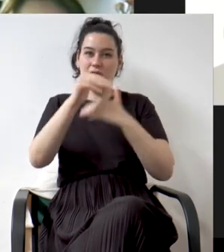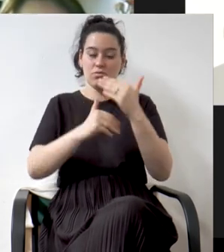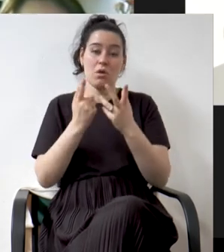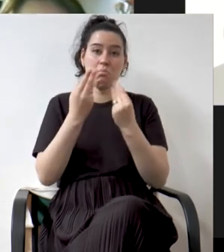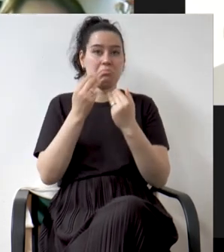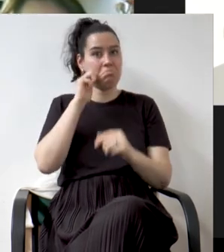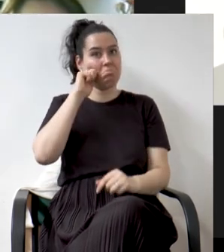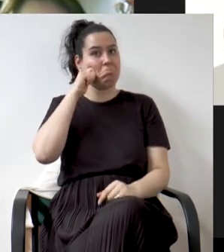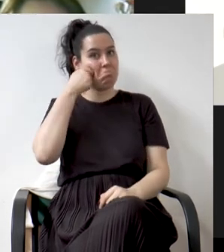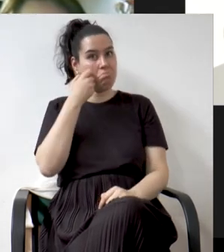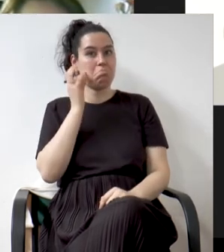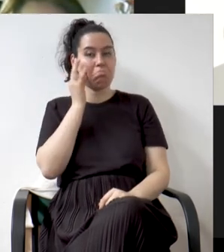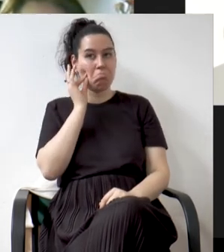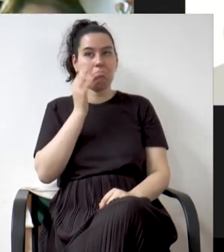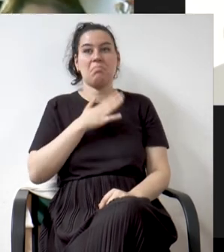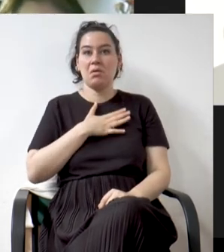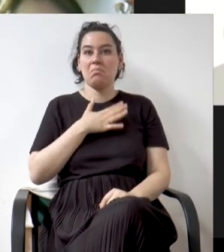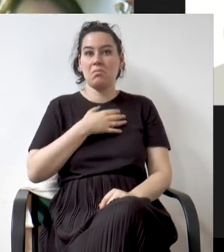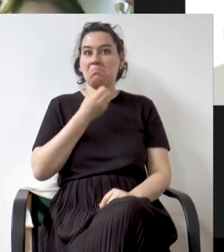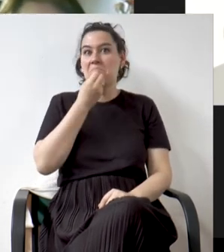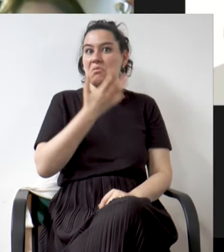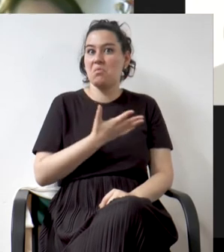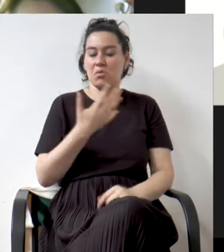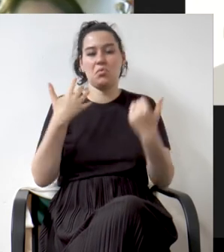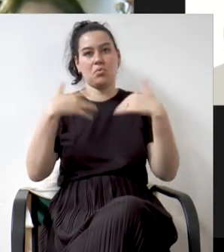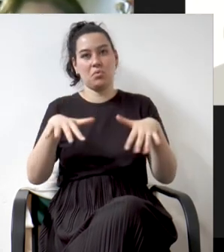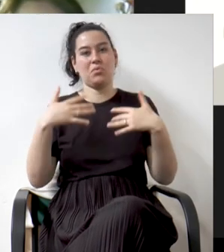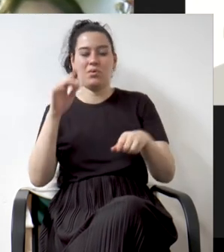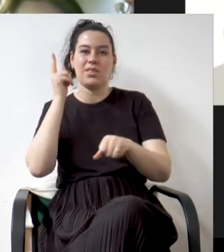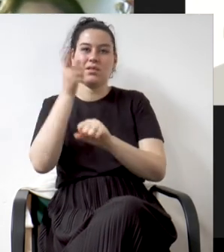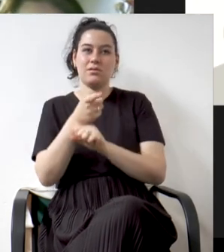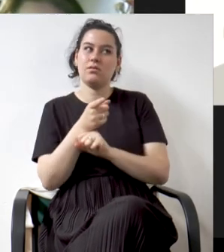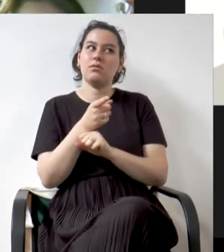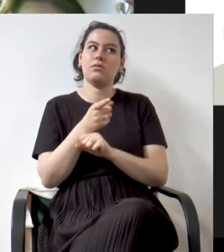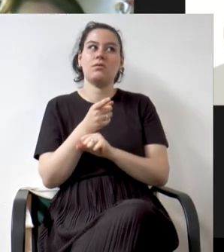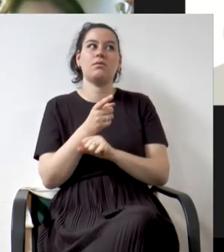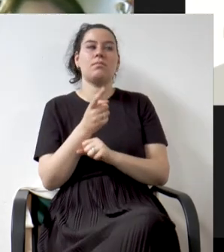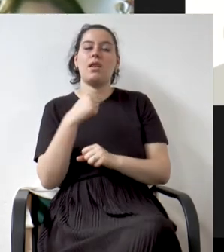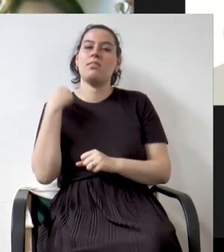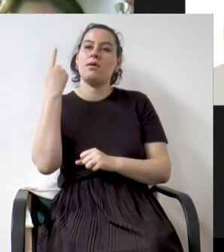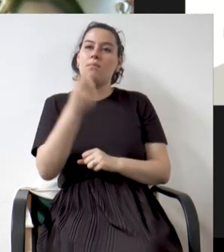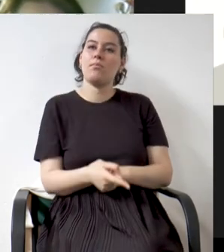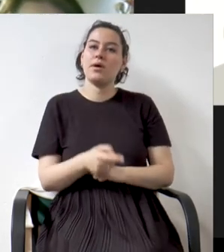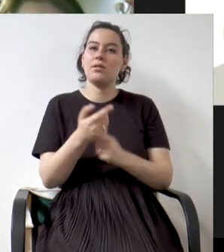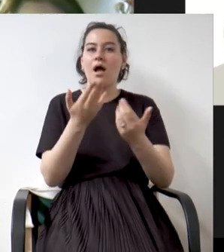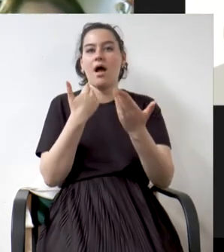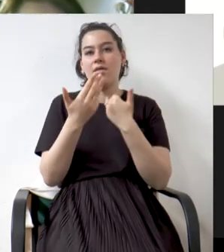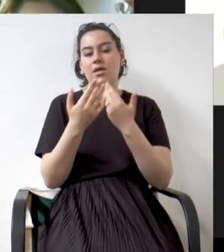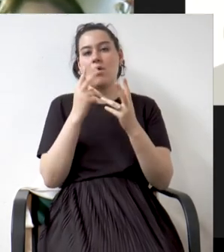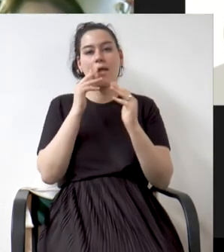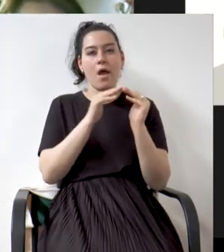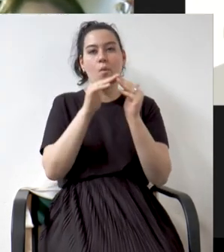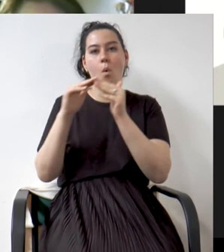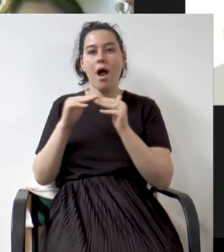que es una señal política y académica enorme, para después entrar en diálogo de igualdad